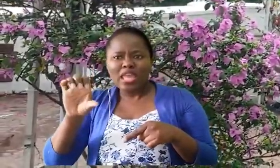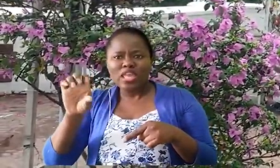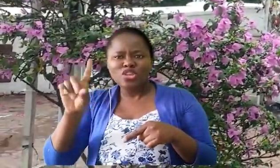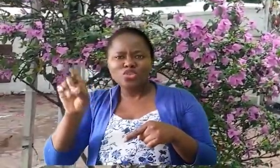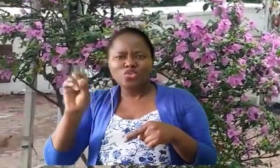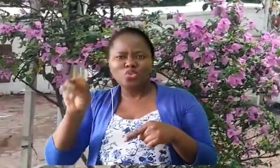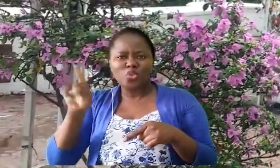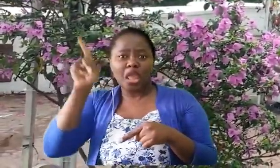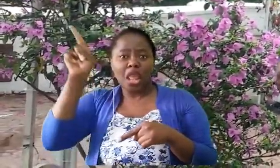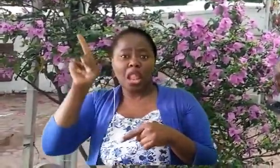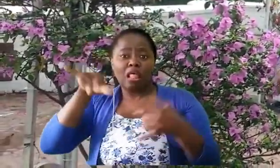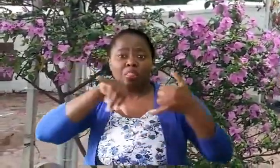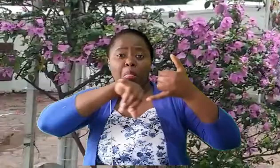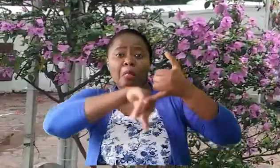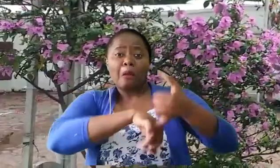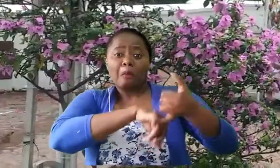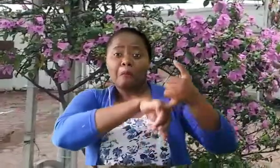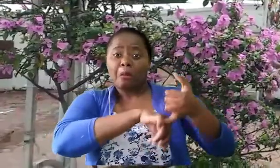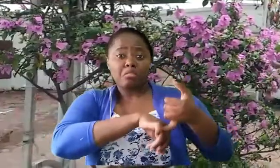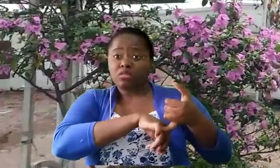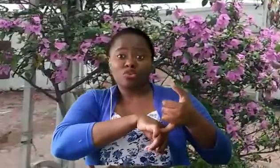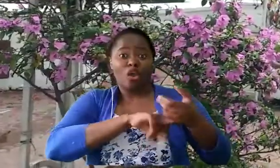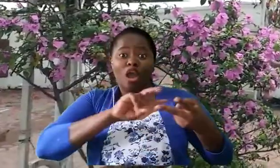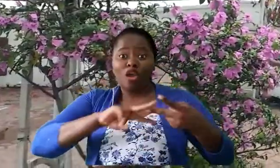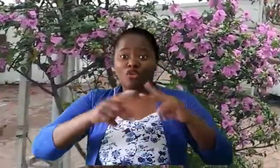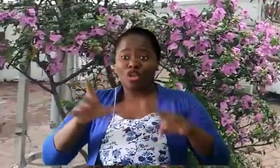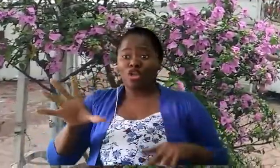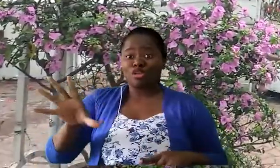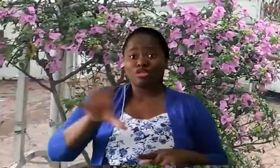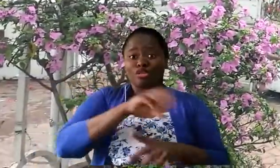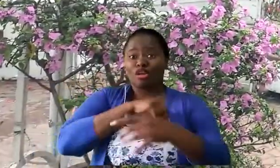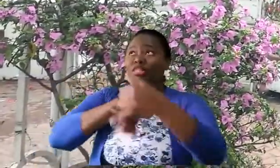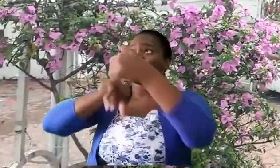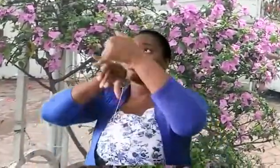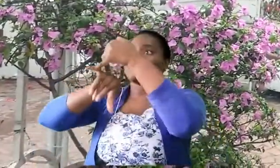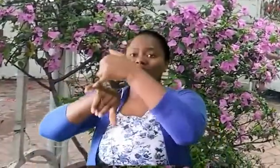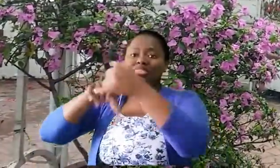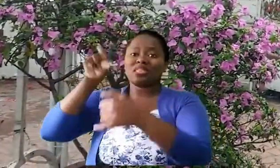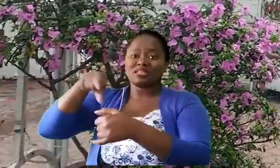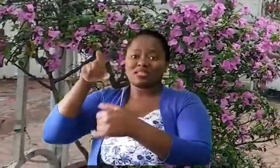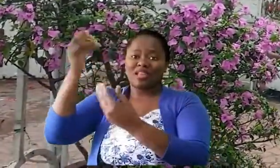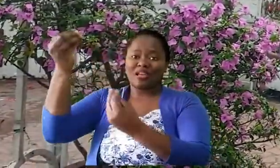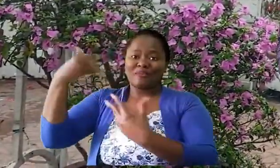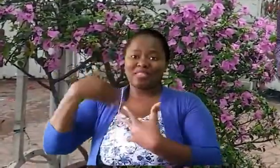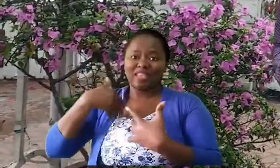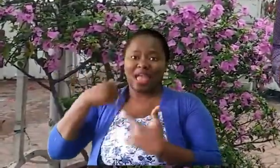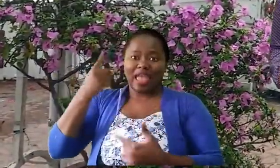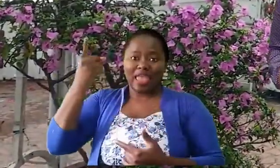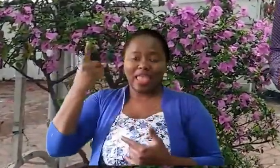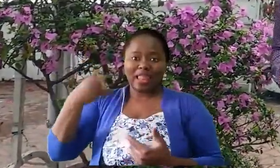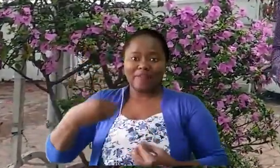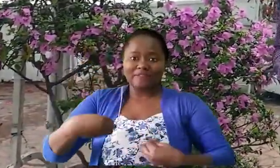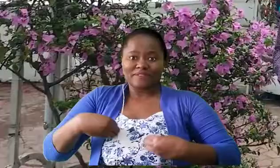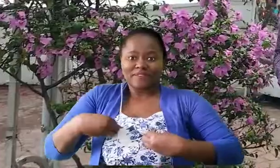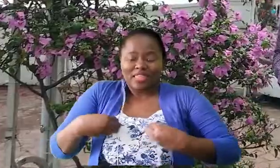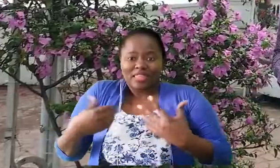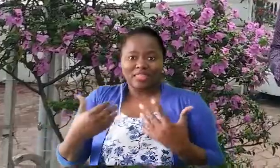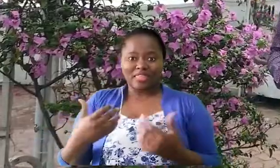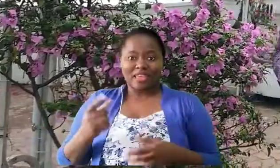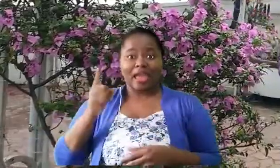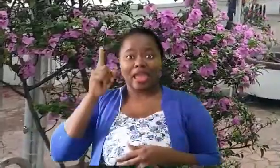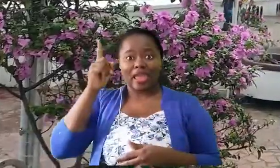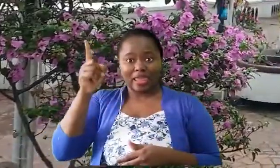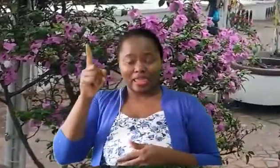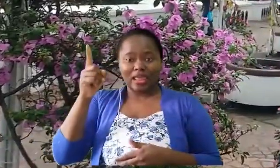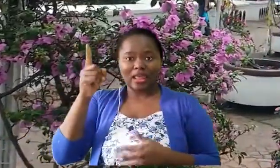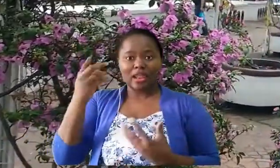necesario porque todos los demás sí necesitan de él para la existencia. Él es el que da espíritu de vida a todo,